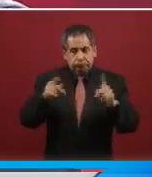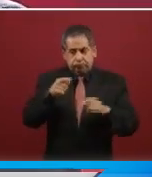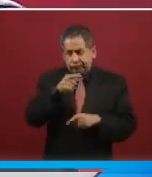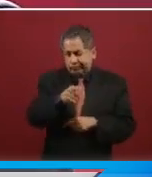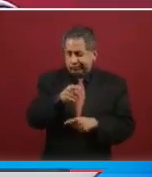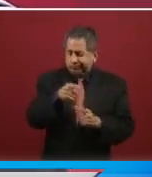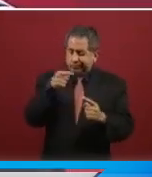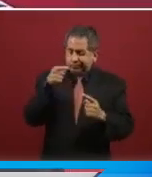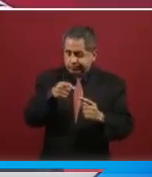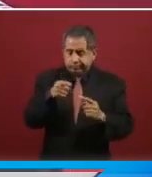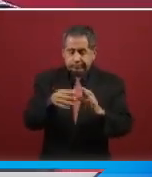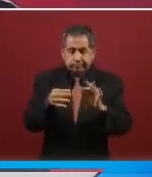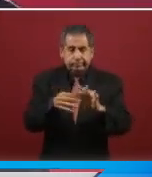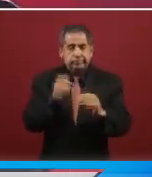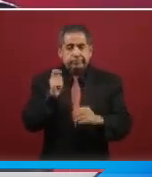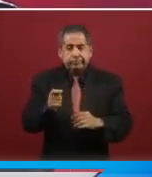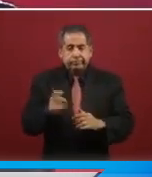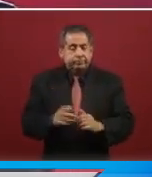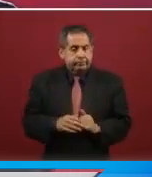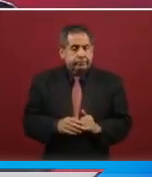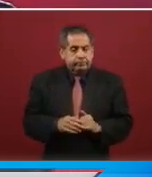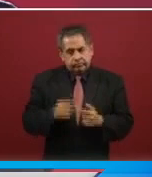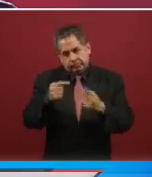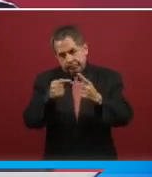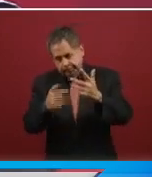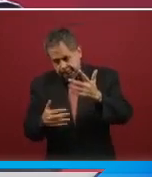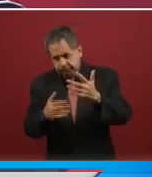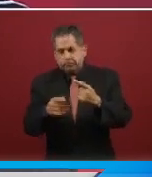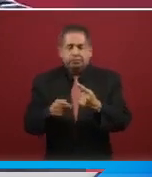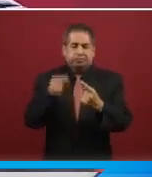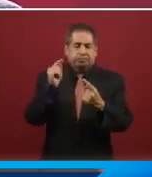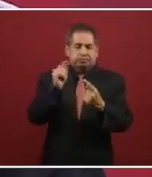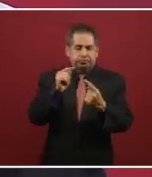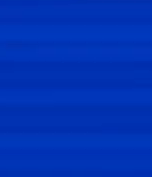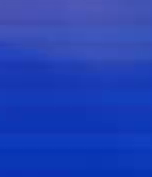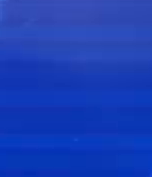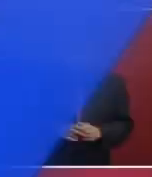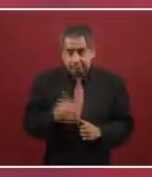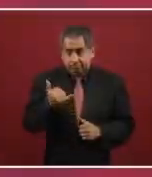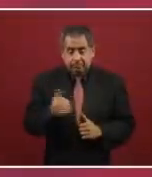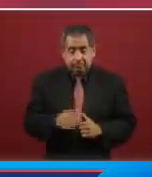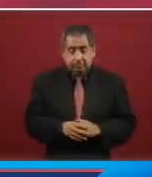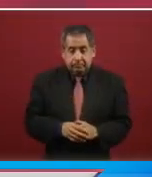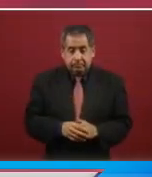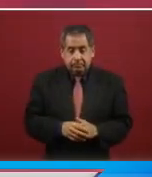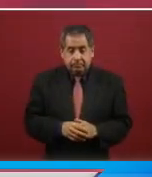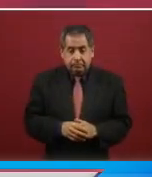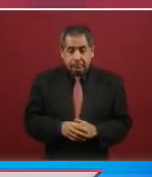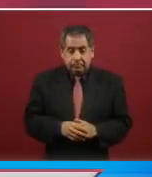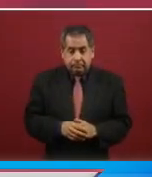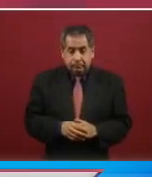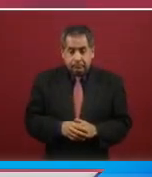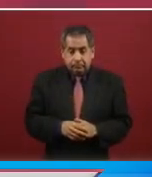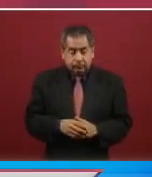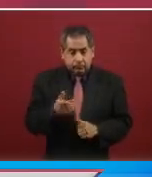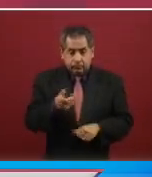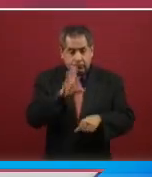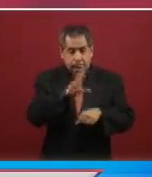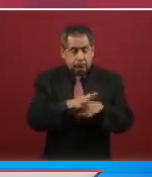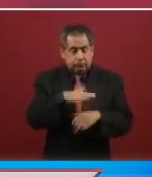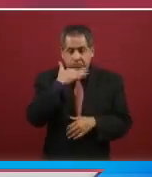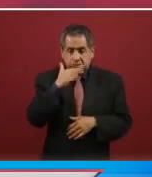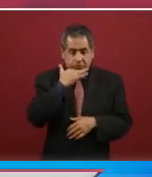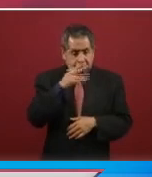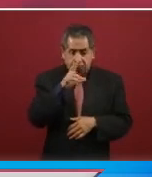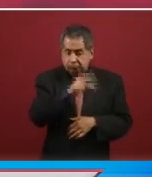que en esencia es que no exista una sola religión oficial o predilecta por el Estado. Cristian Alanís y Fertinal.